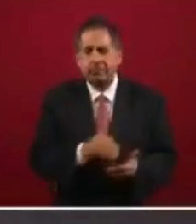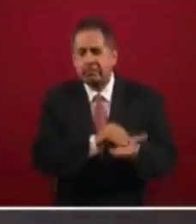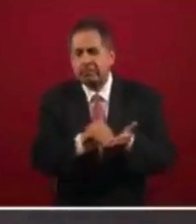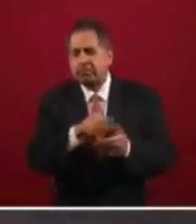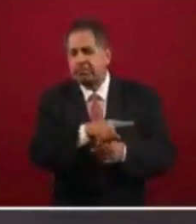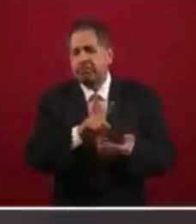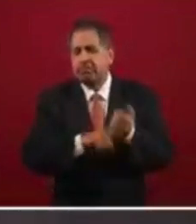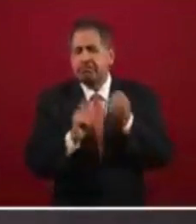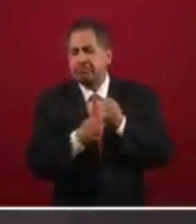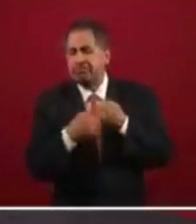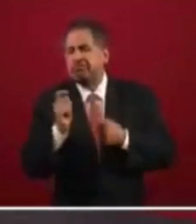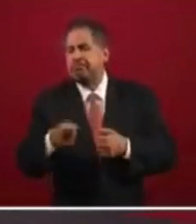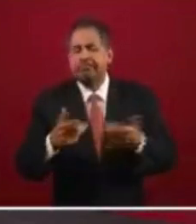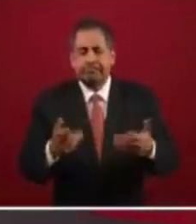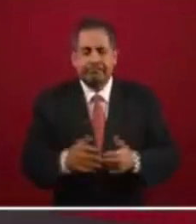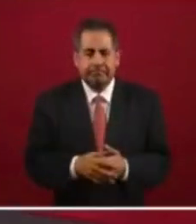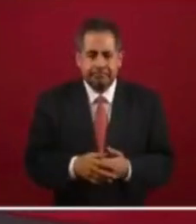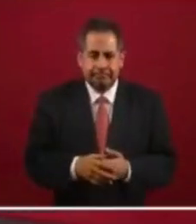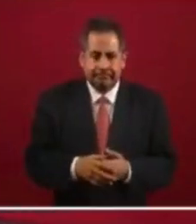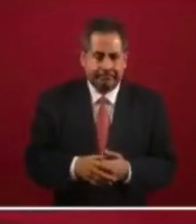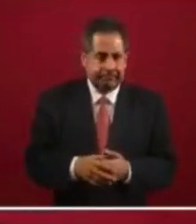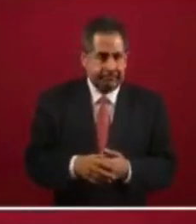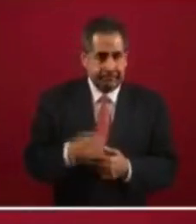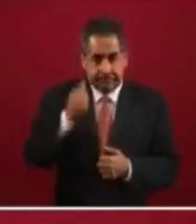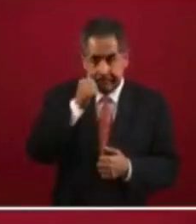Siempre hay que